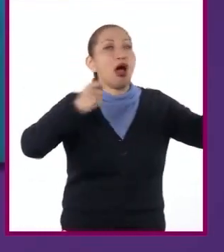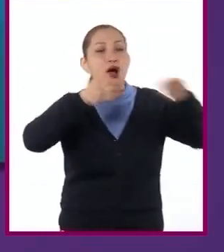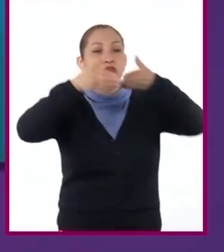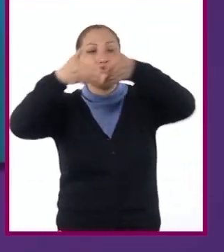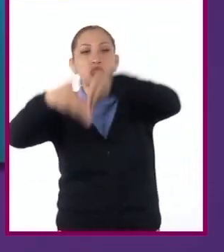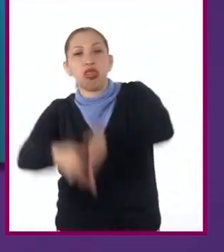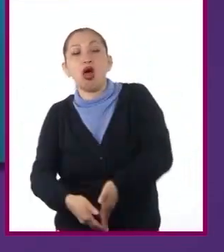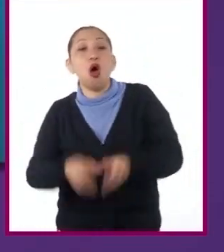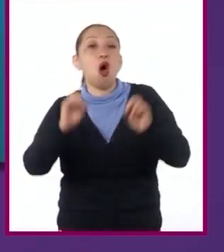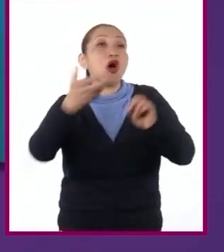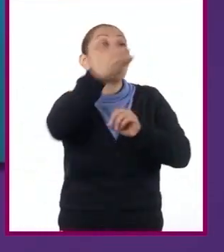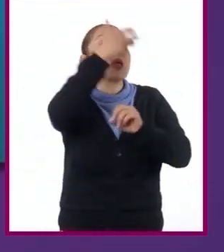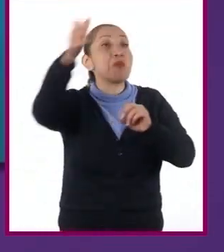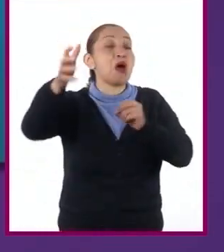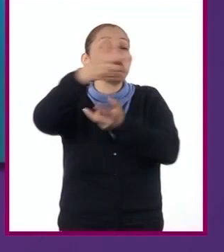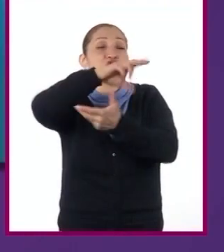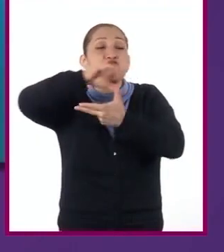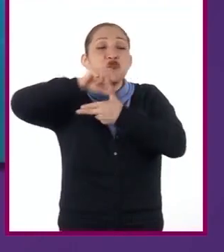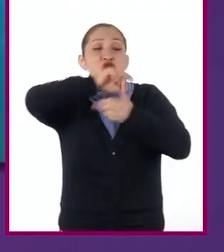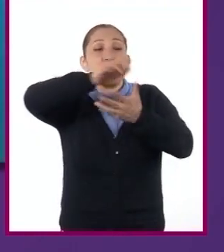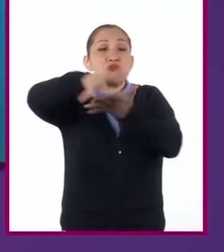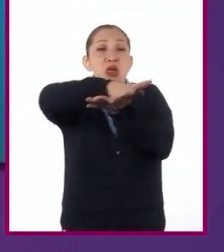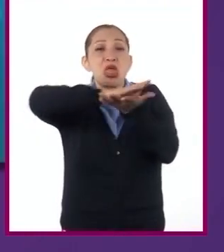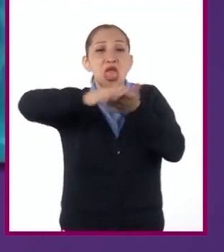o por causas climáticas.